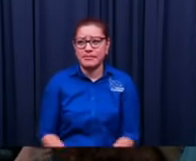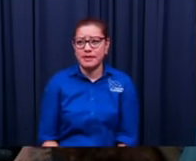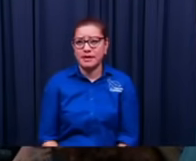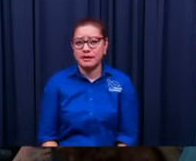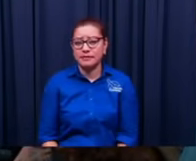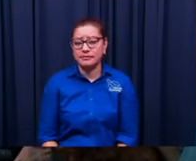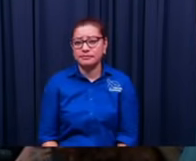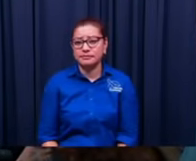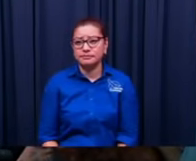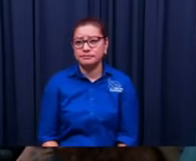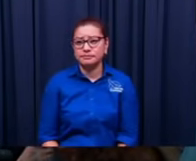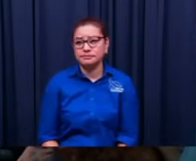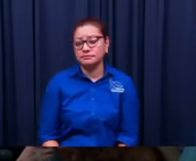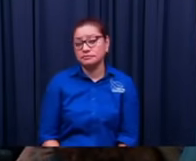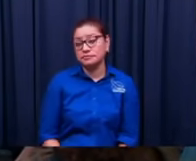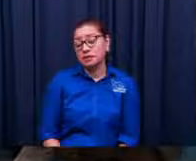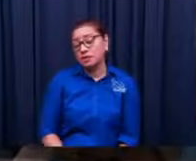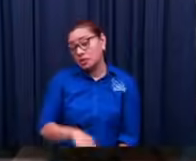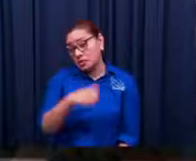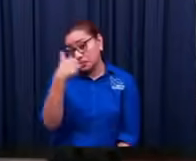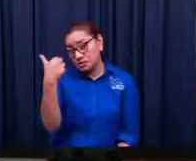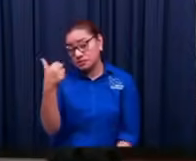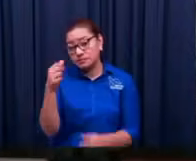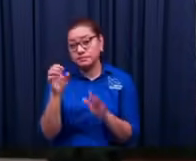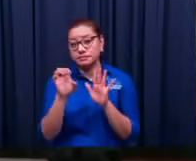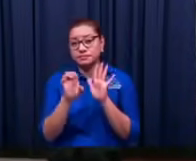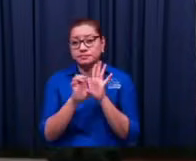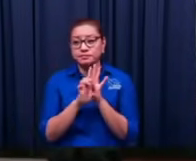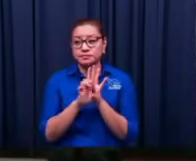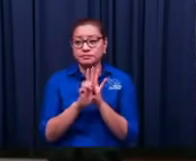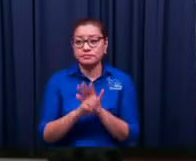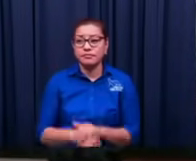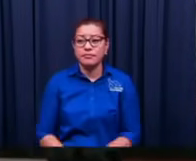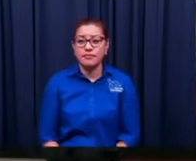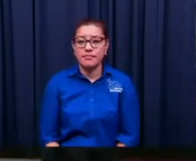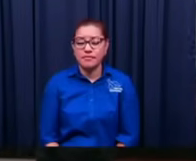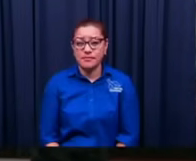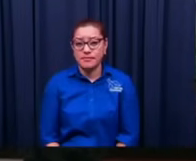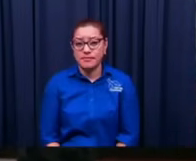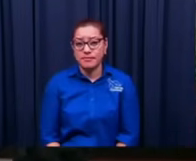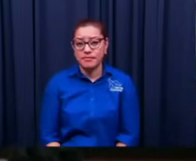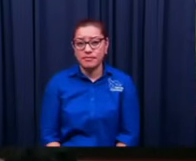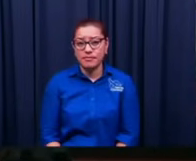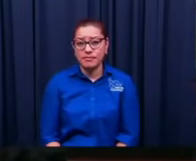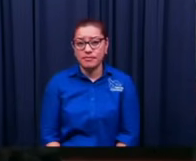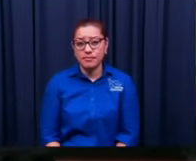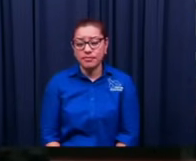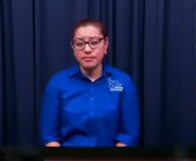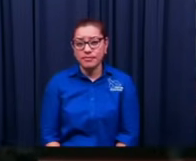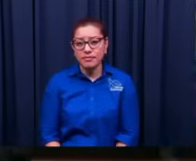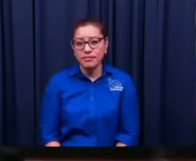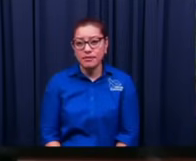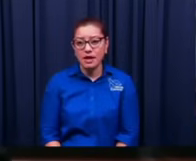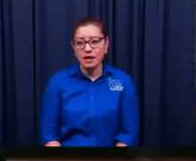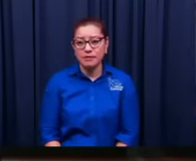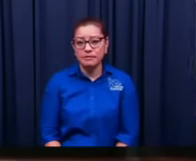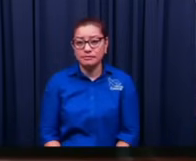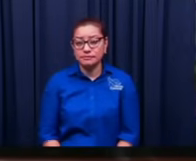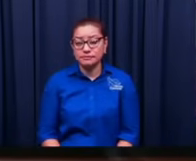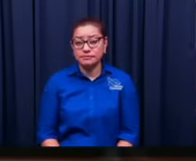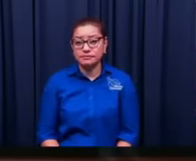Otra, que Hizo lo mismo y